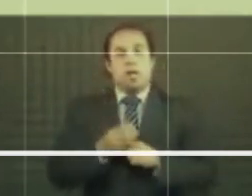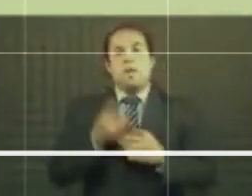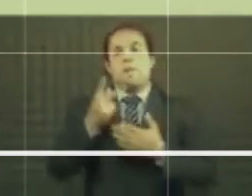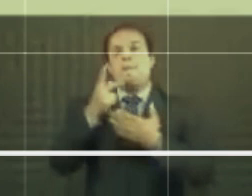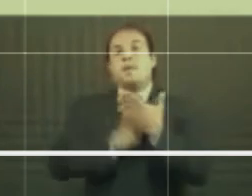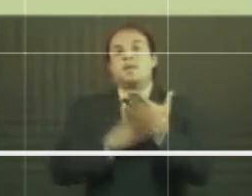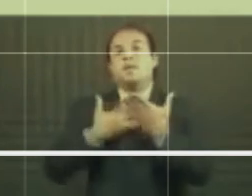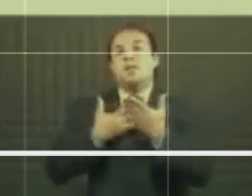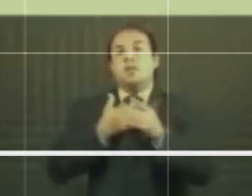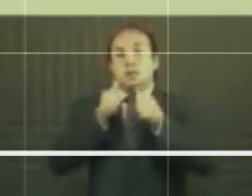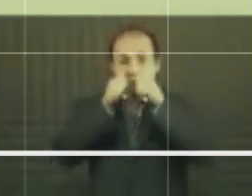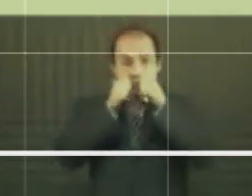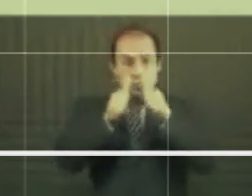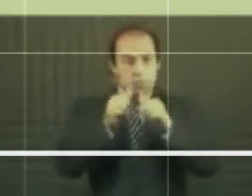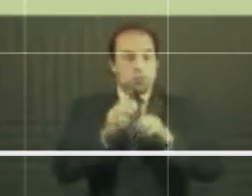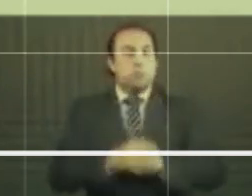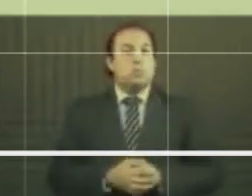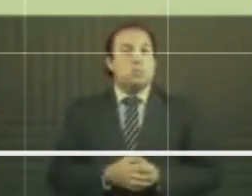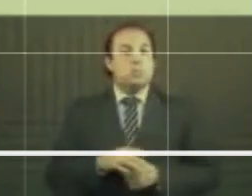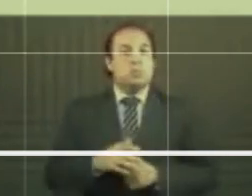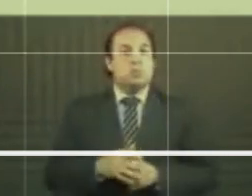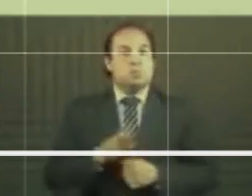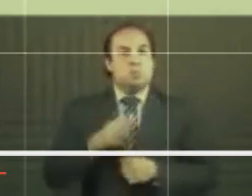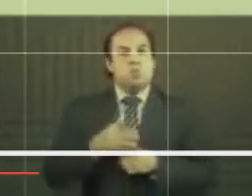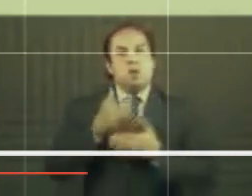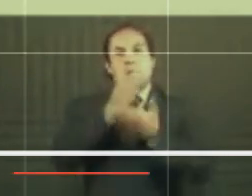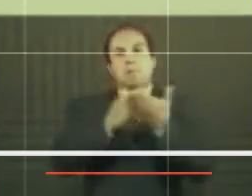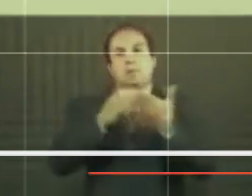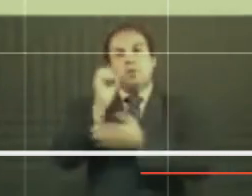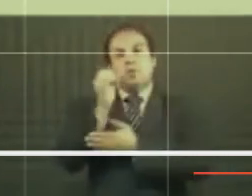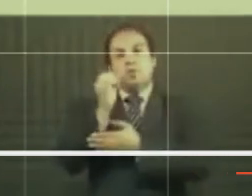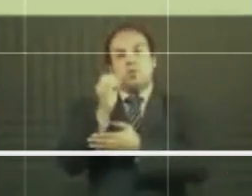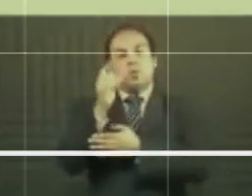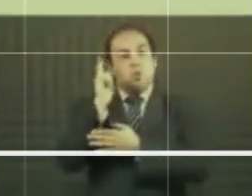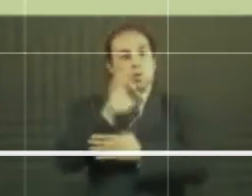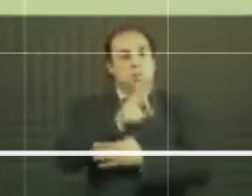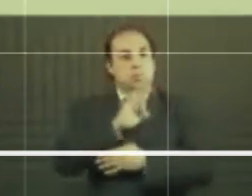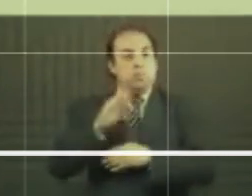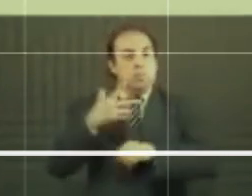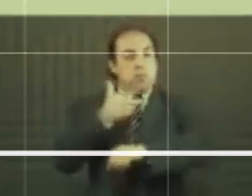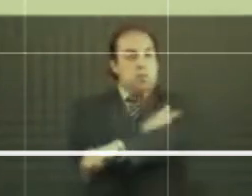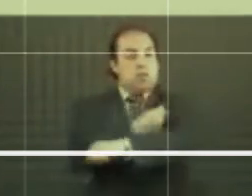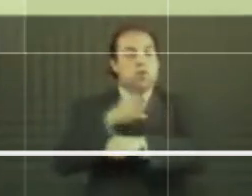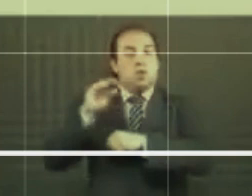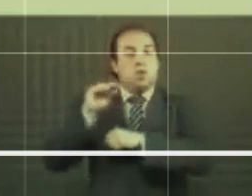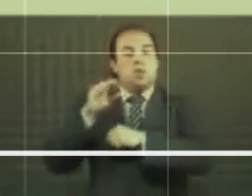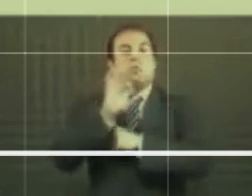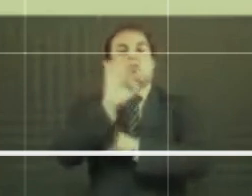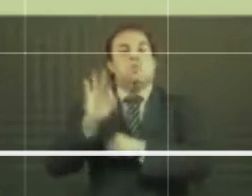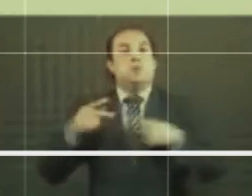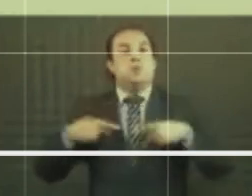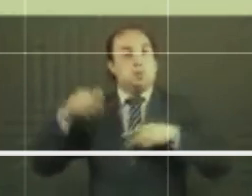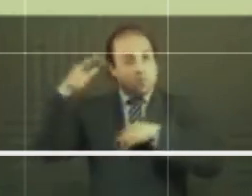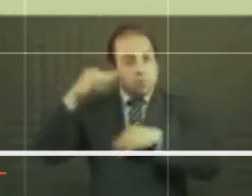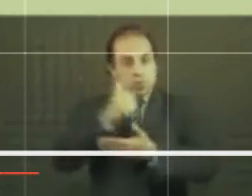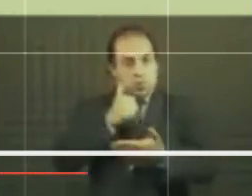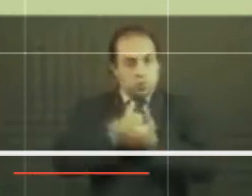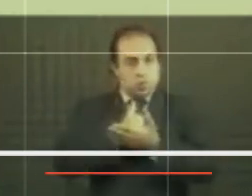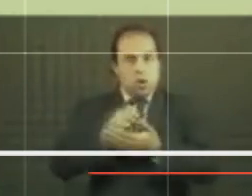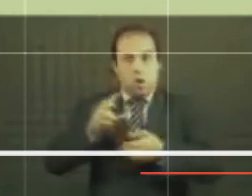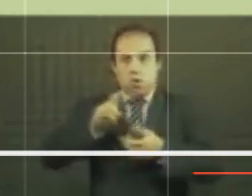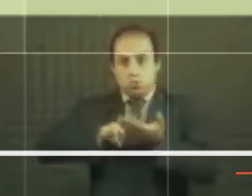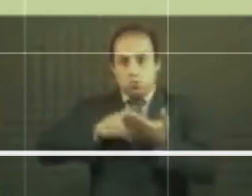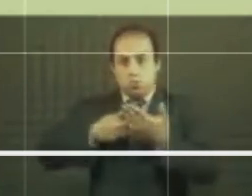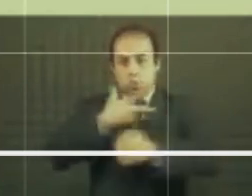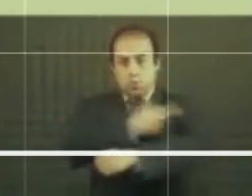cobertura. Para llegar a mediados de octubre, esperamos haber podido vacunar a más del 90% de los adultos de la ciudad con esquema completo y